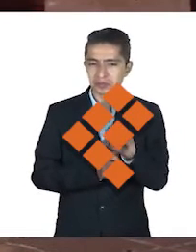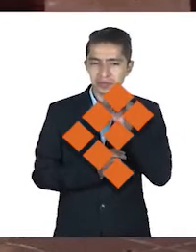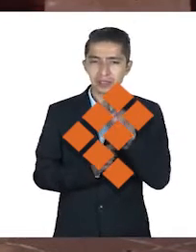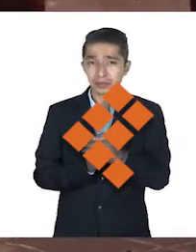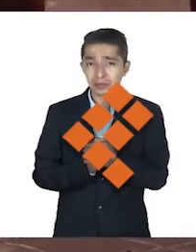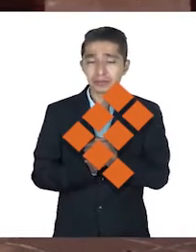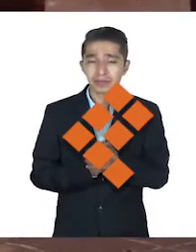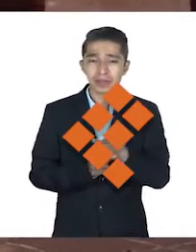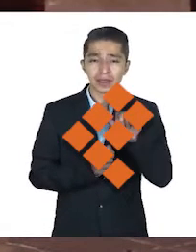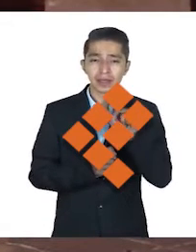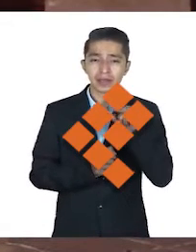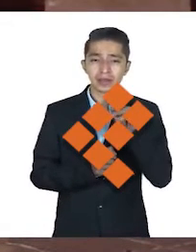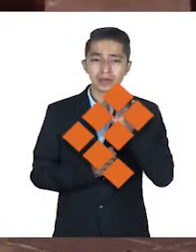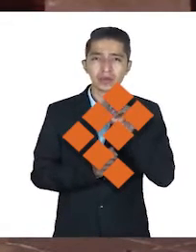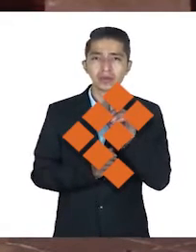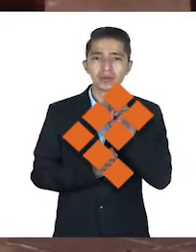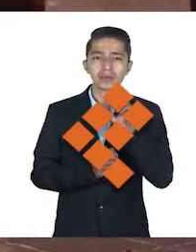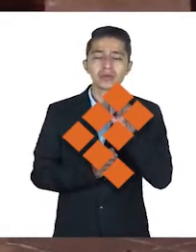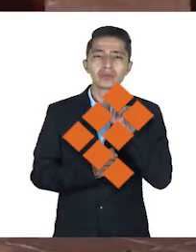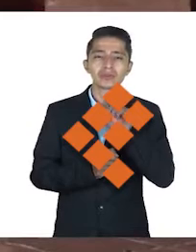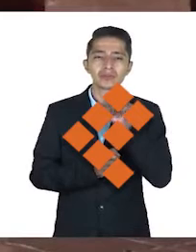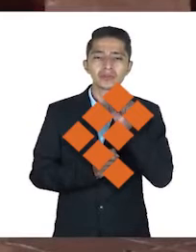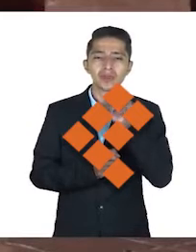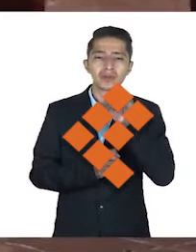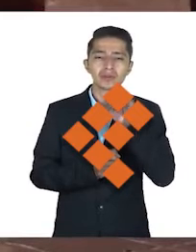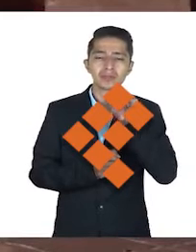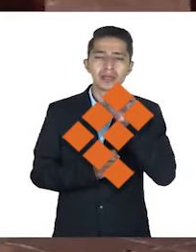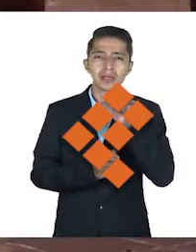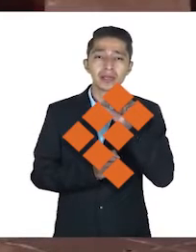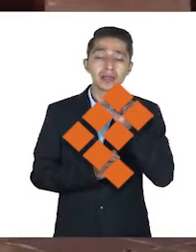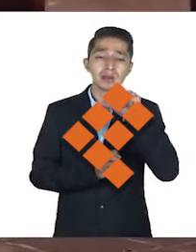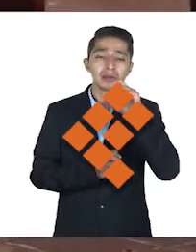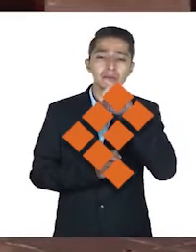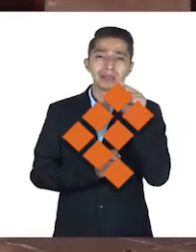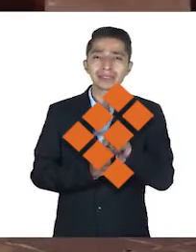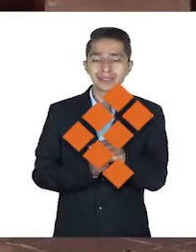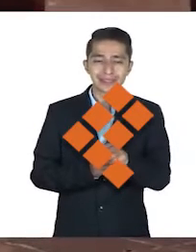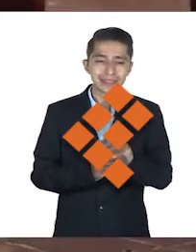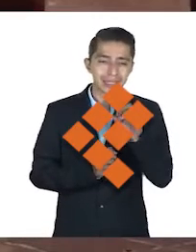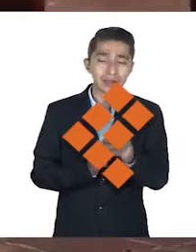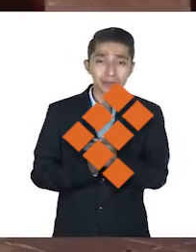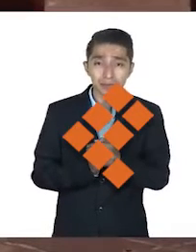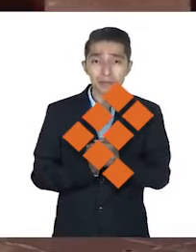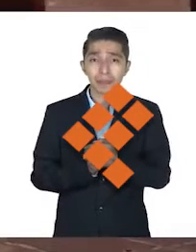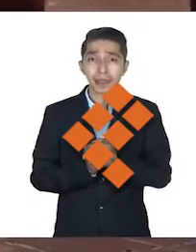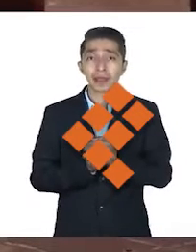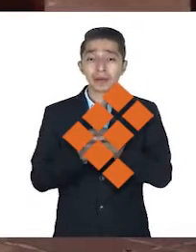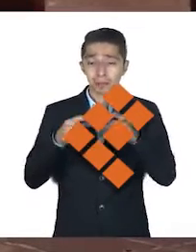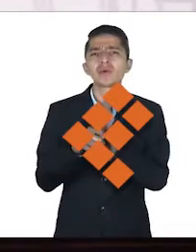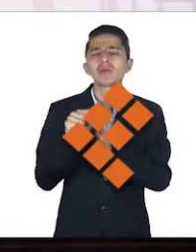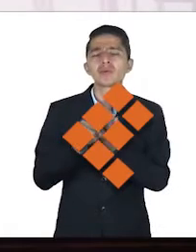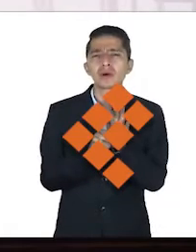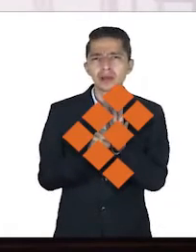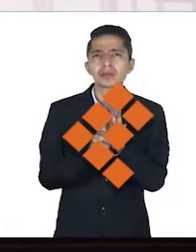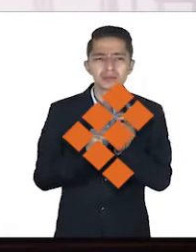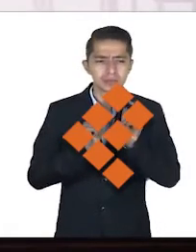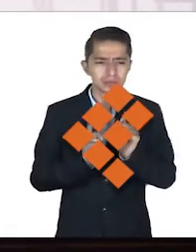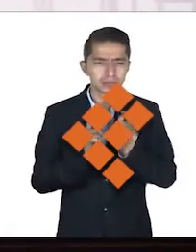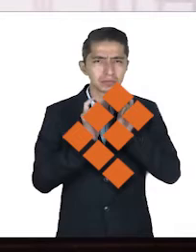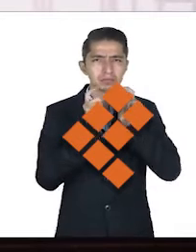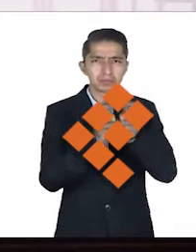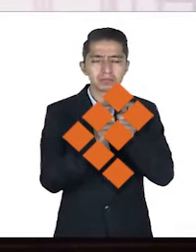boletas. Antonio Sosa López, 0 boletas. Votos en blanco, 0 boletas. Se